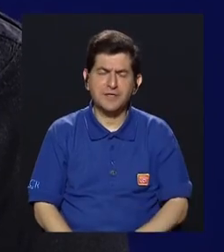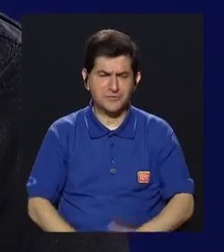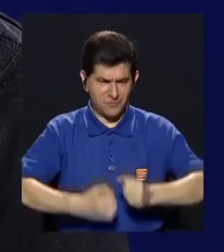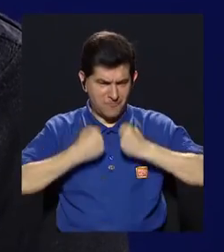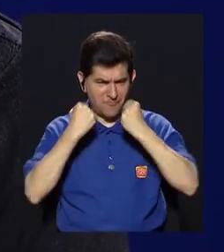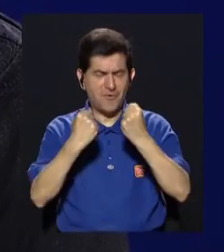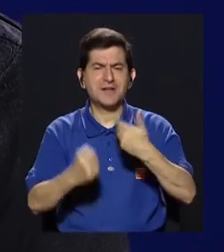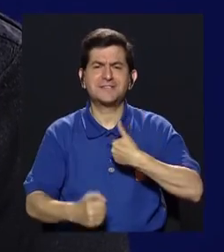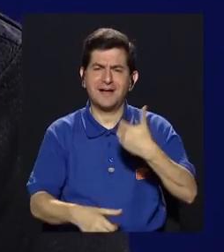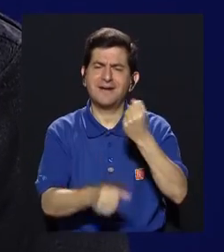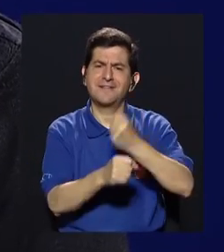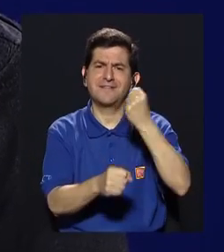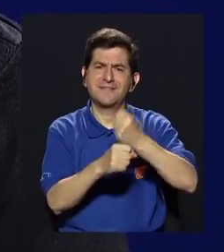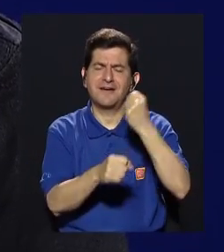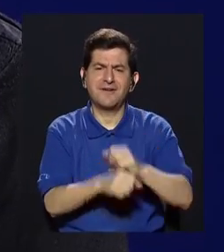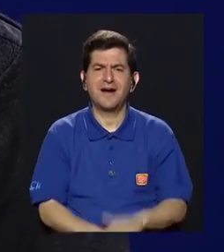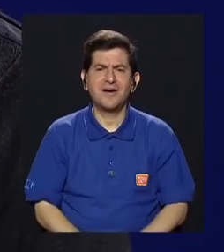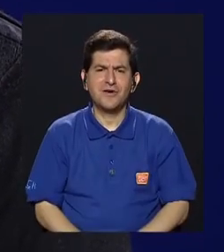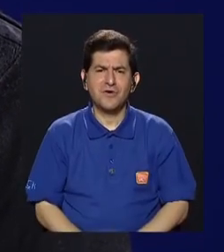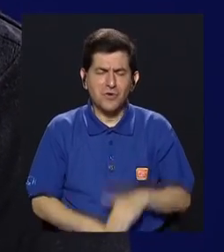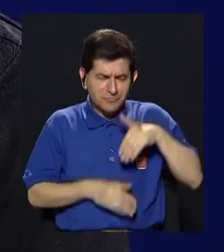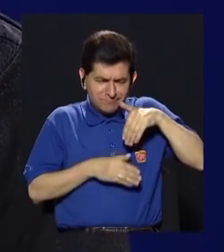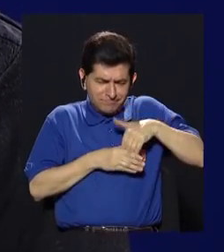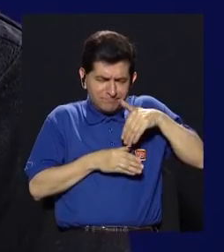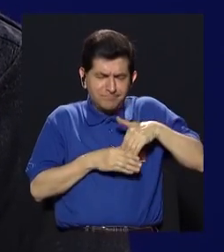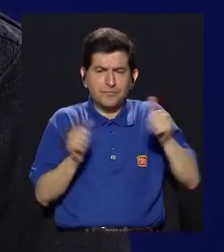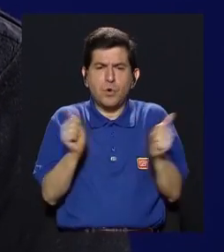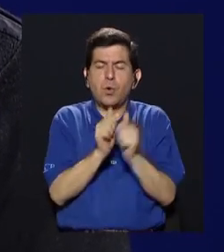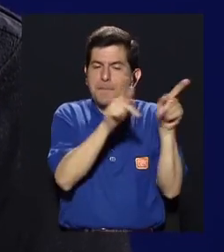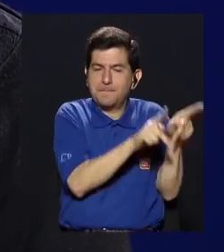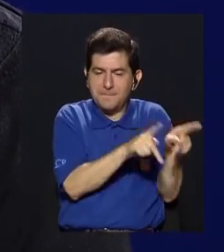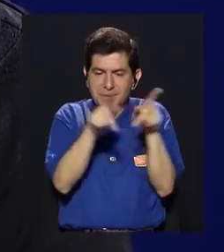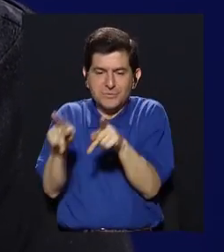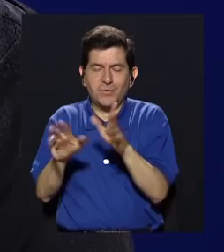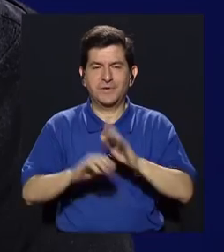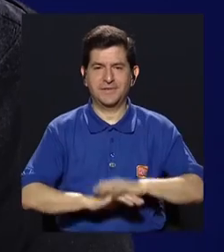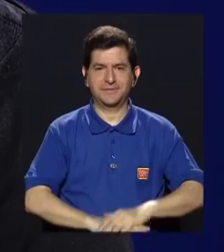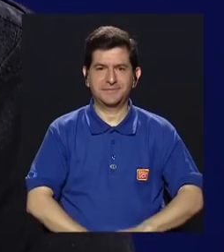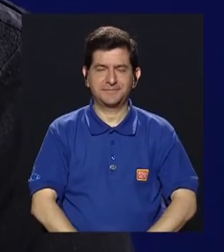grandes fortalezas del trabajo verdad la intimidad que se logra con los hombres